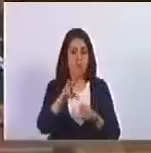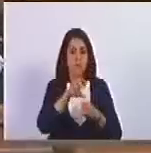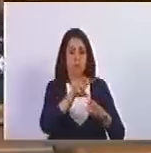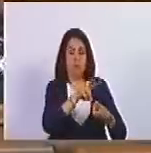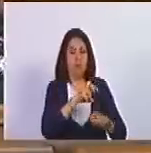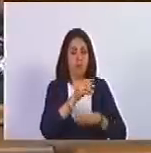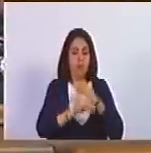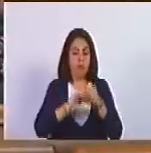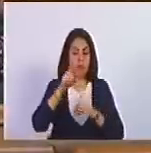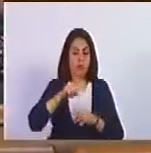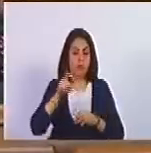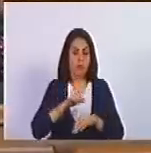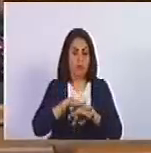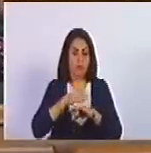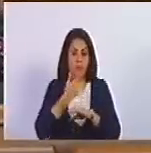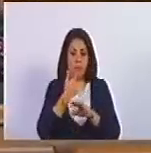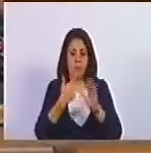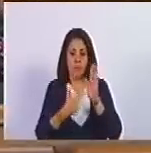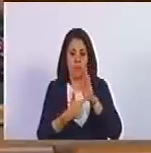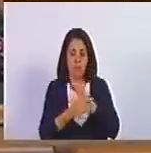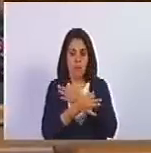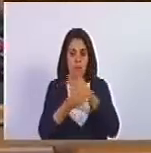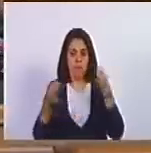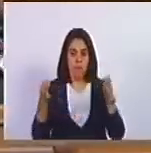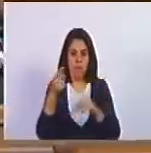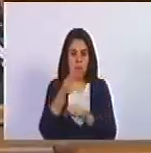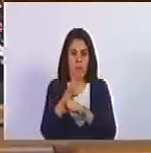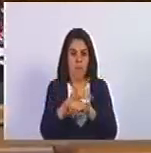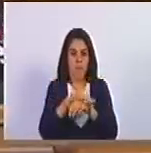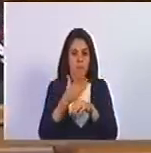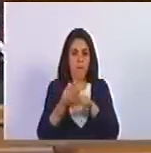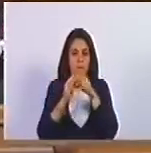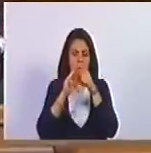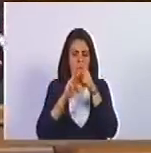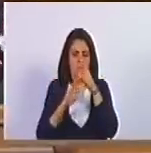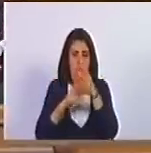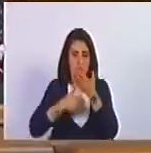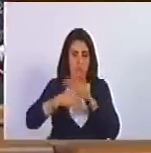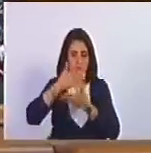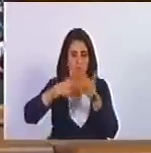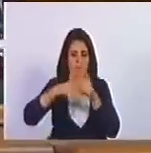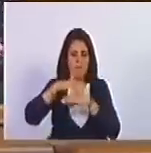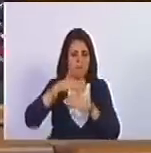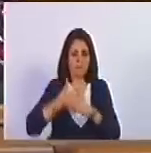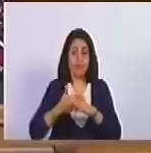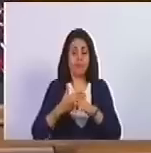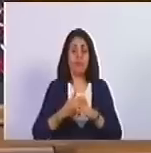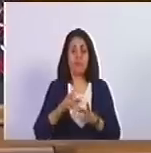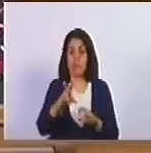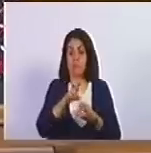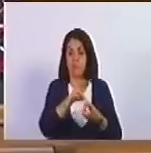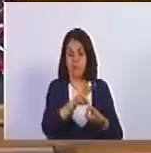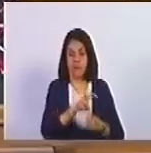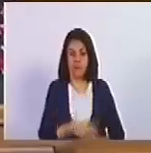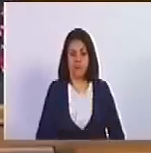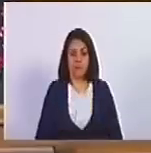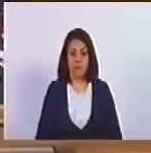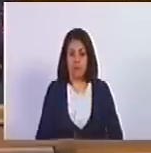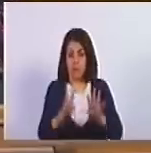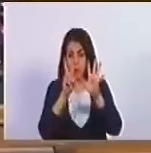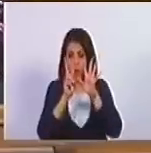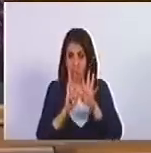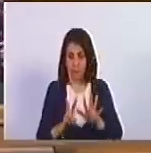tributarias requieran para el eficaz cumplimiento de sus obligaciones en materia de coordinación y armonización tributaria.